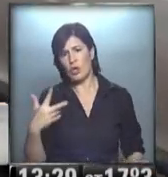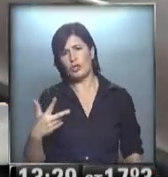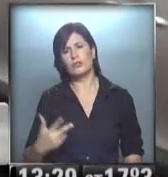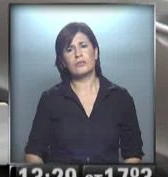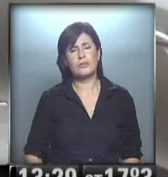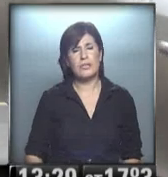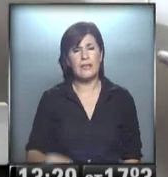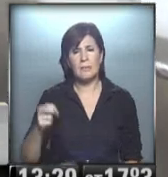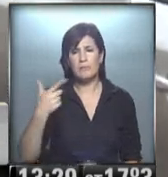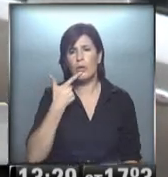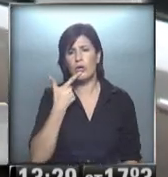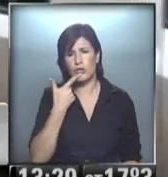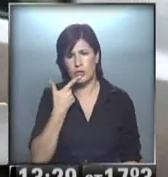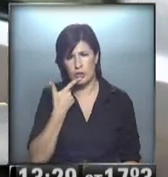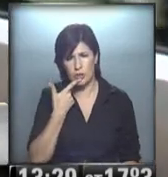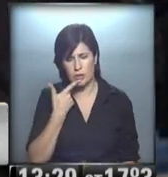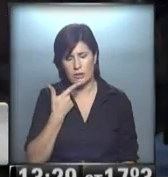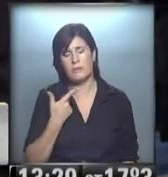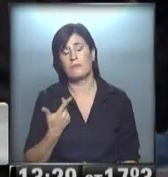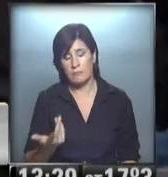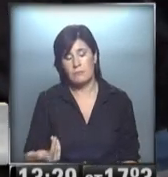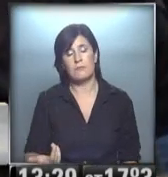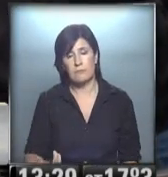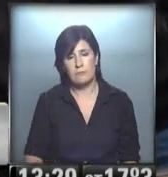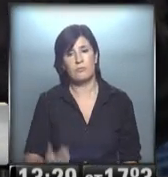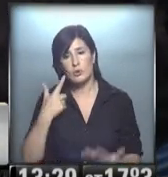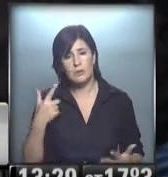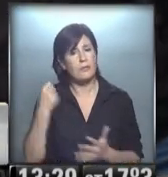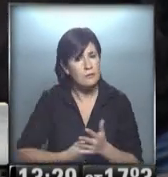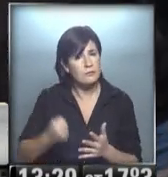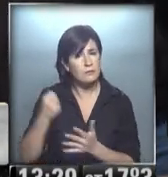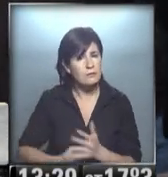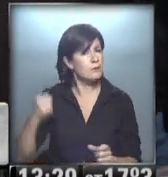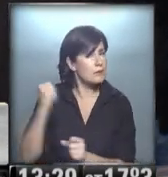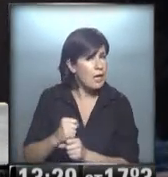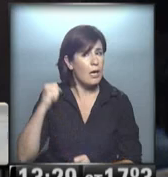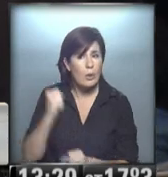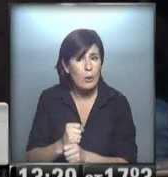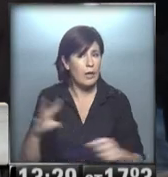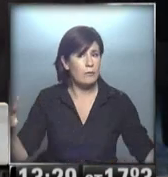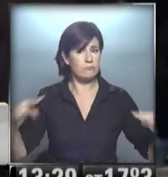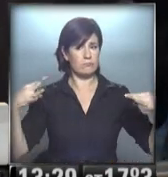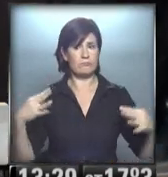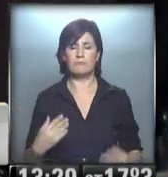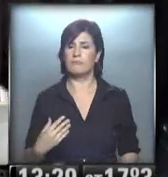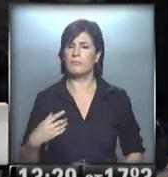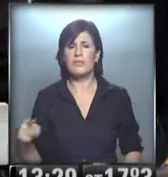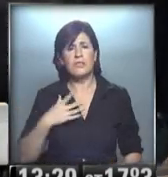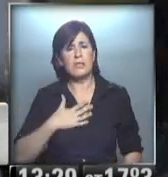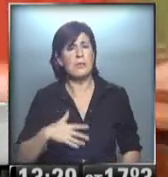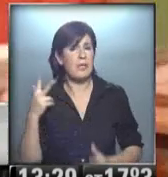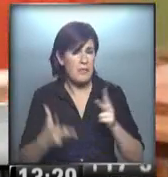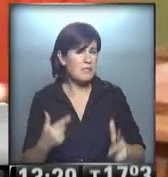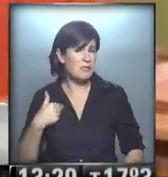Pons. Un lugar de privilegio que logró Norma a fuerza de trabajo, ¿no? Como dijo recientemente, soy una mujer humilde, una actriz,